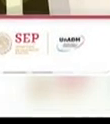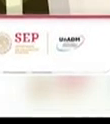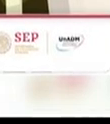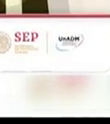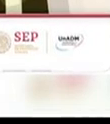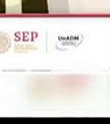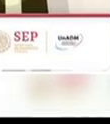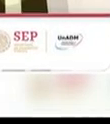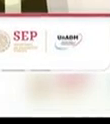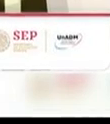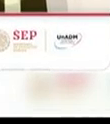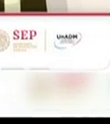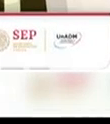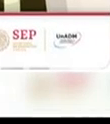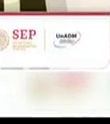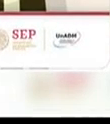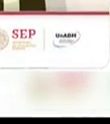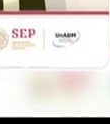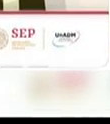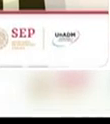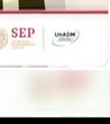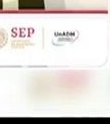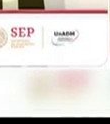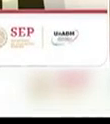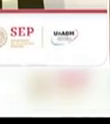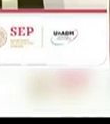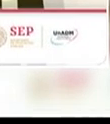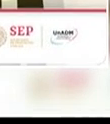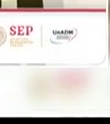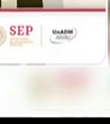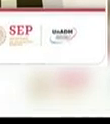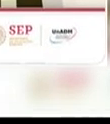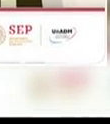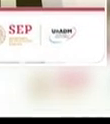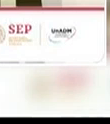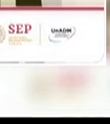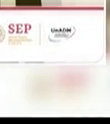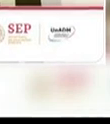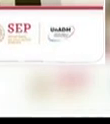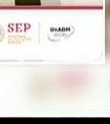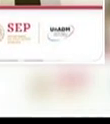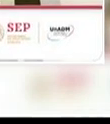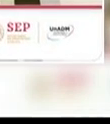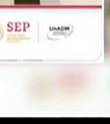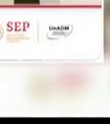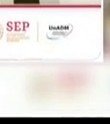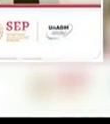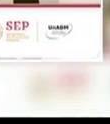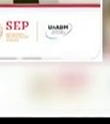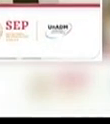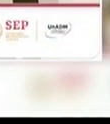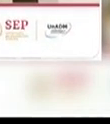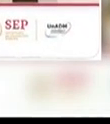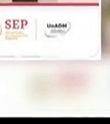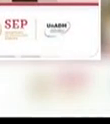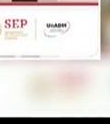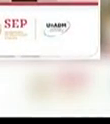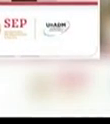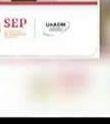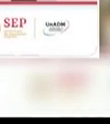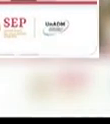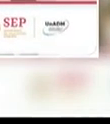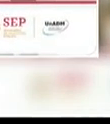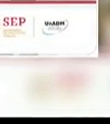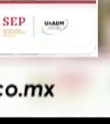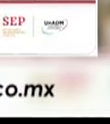educación superior a tu propio ritmo. Tienes hasta el 15 de marzo para realizar el registro. Para más información, regístrate